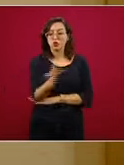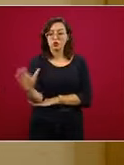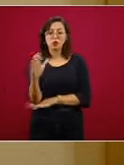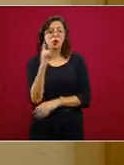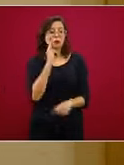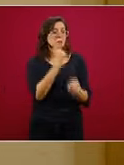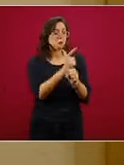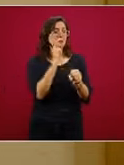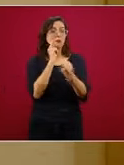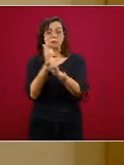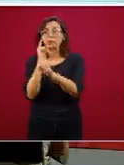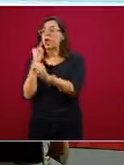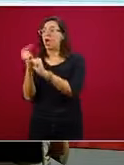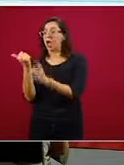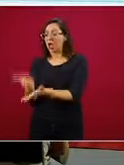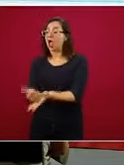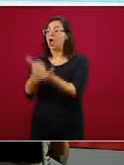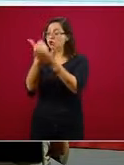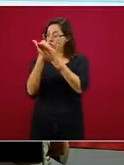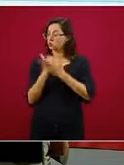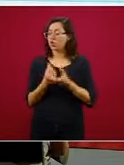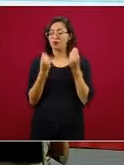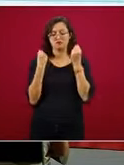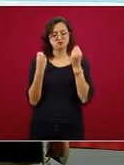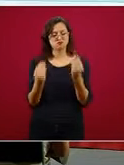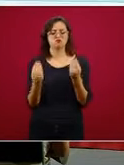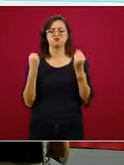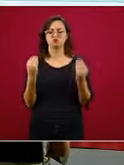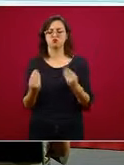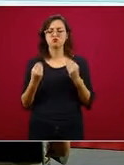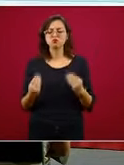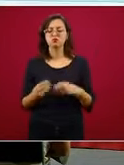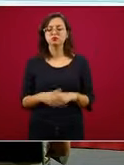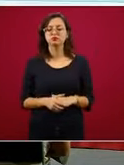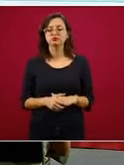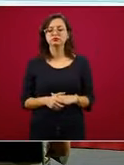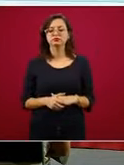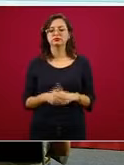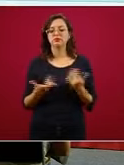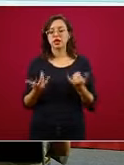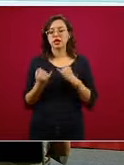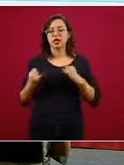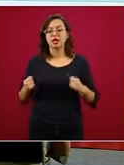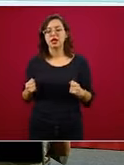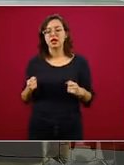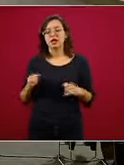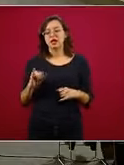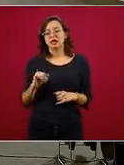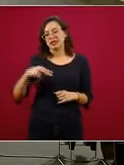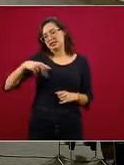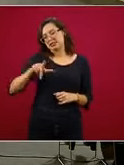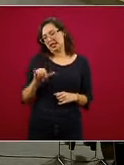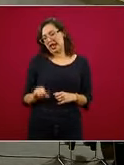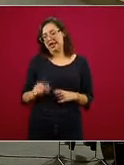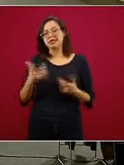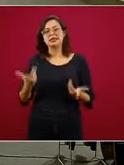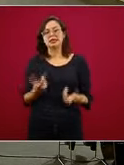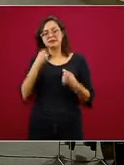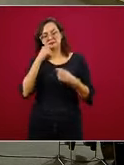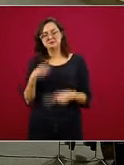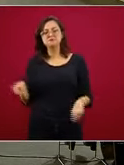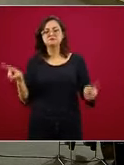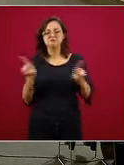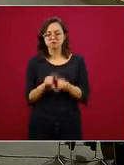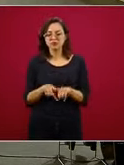estos casos en zonas, en comunidades rurales, el Instituto Nacional de los Pueblos Indígenas. Esta estrategia ha